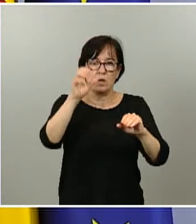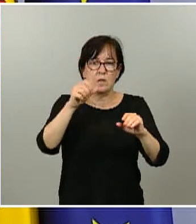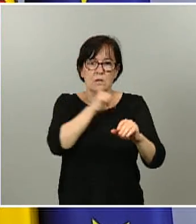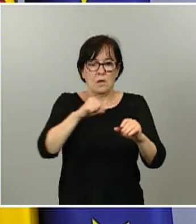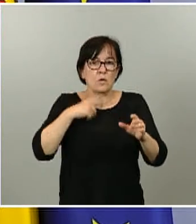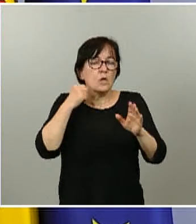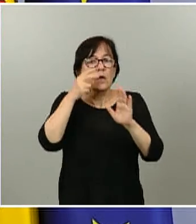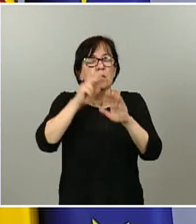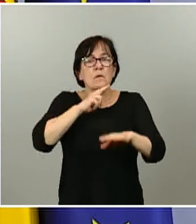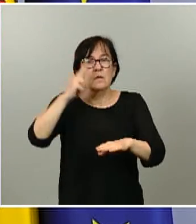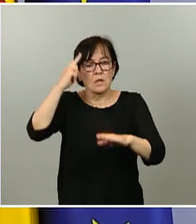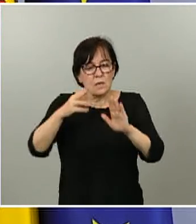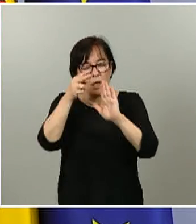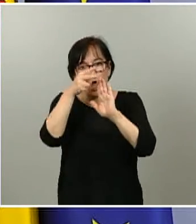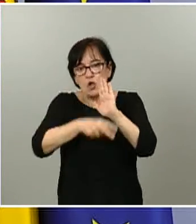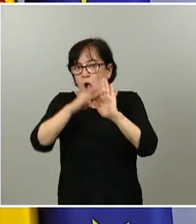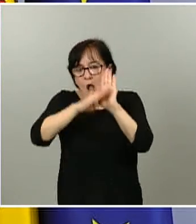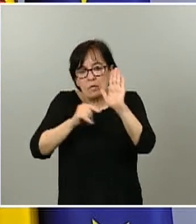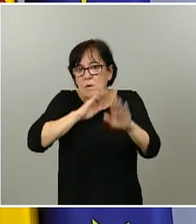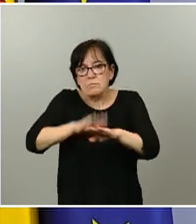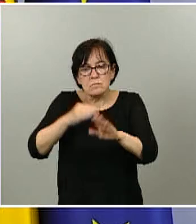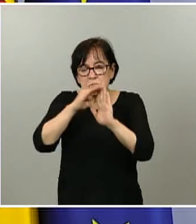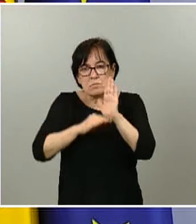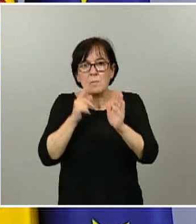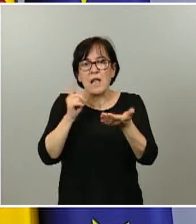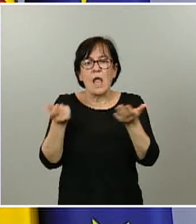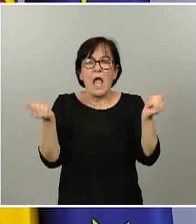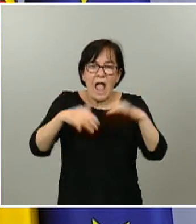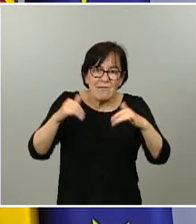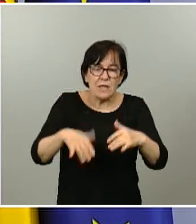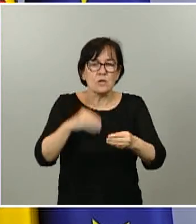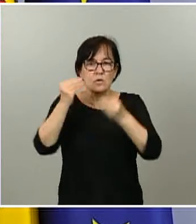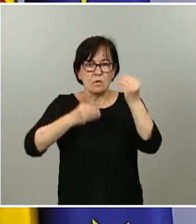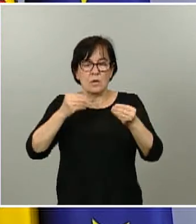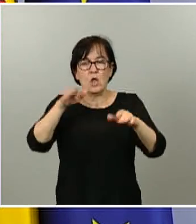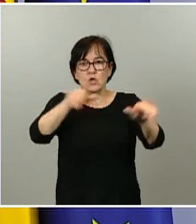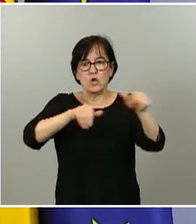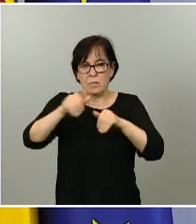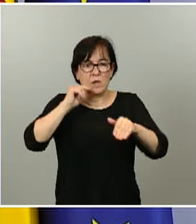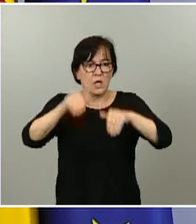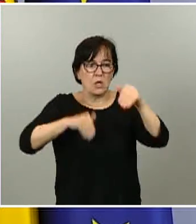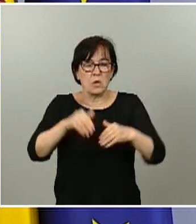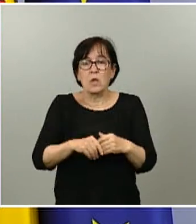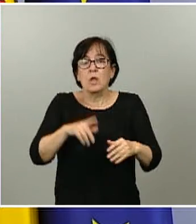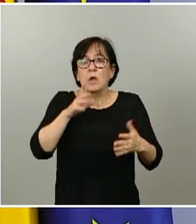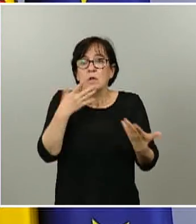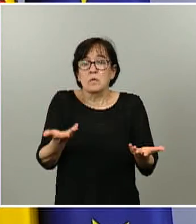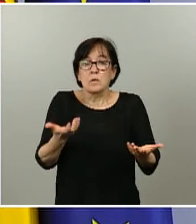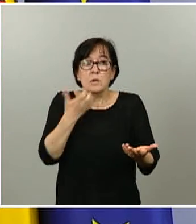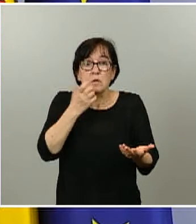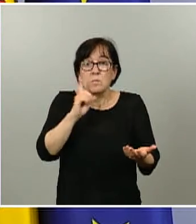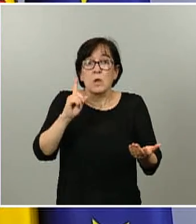reuniones de eventos y para las distintas actividades que conlleva la convocatoria electoral. En todo caso, si se nos requiere algún tipo